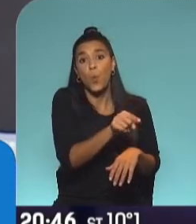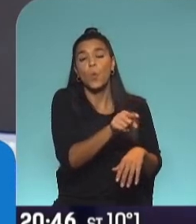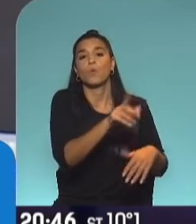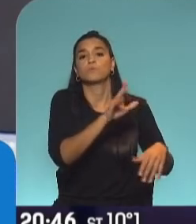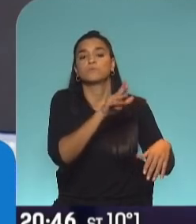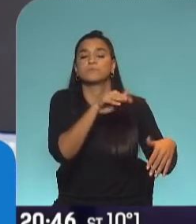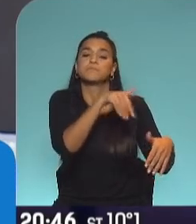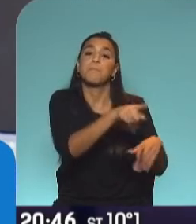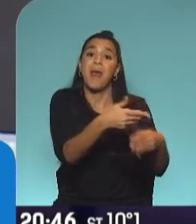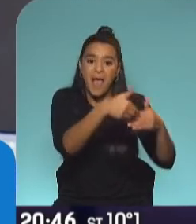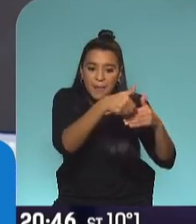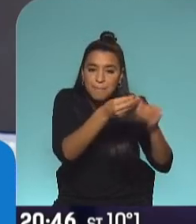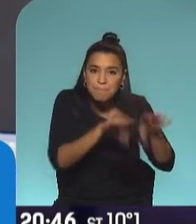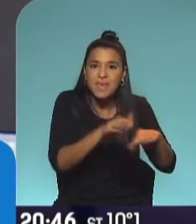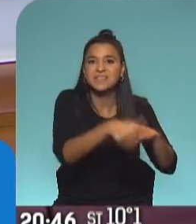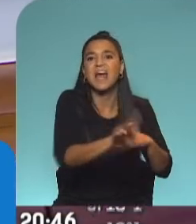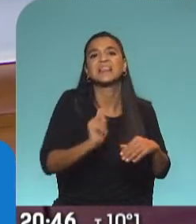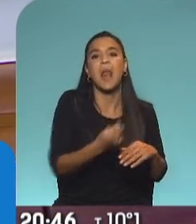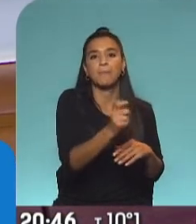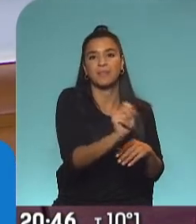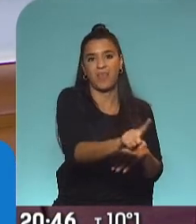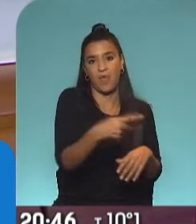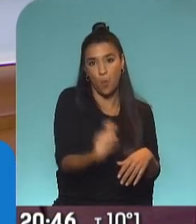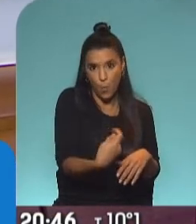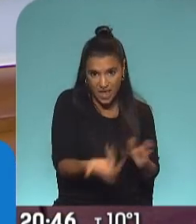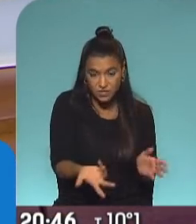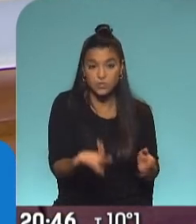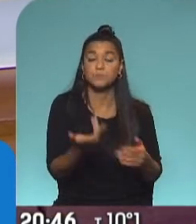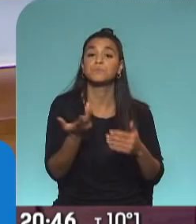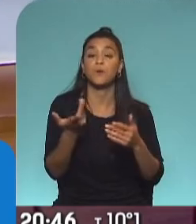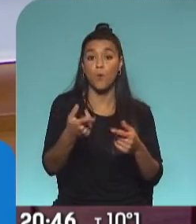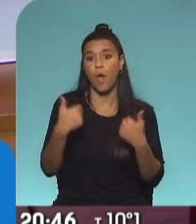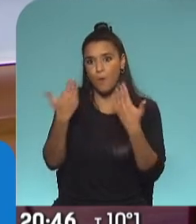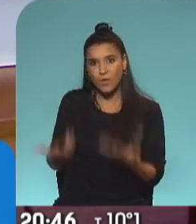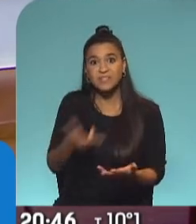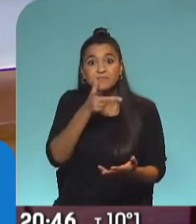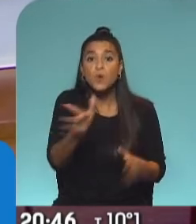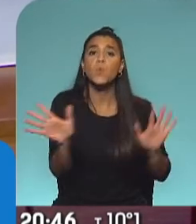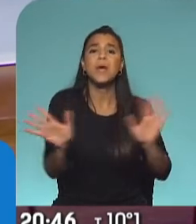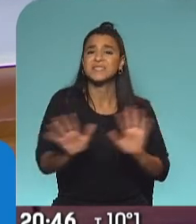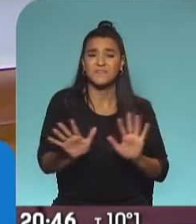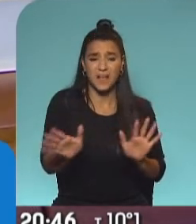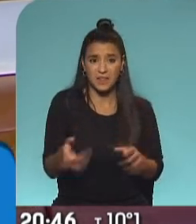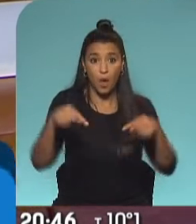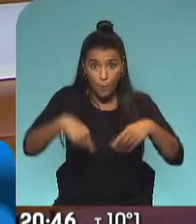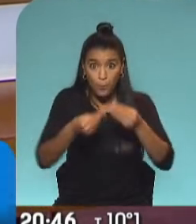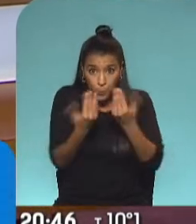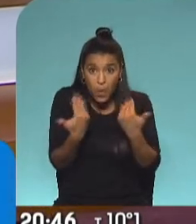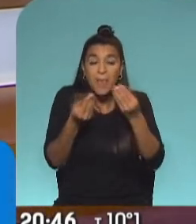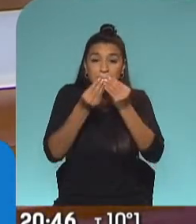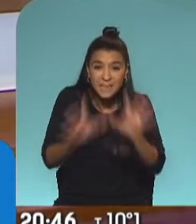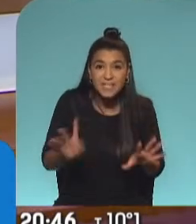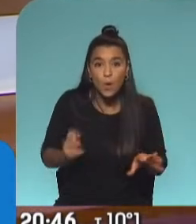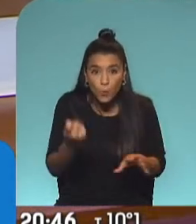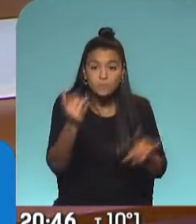para iniciar su jubilación. Decirles y aprovechar a decirles que no es necesario, que hoy incluso podés iniciar tu jubilación a partir